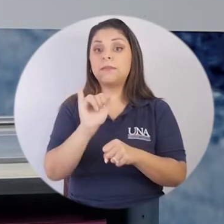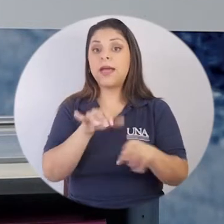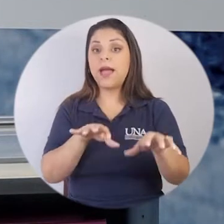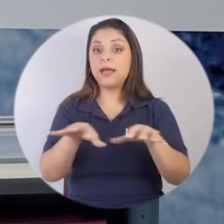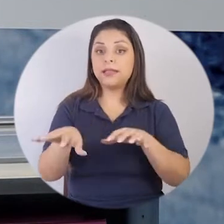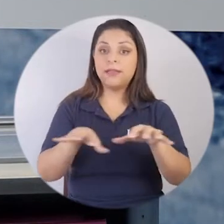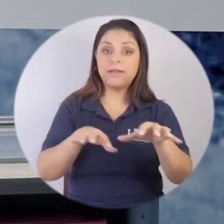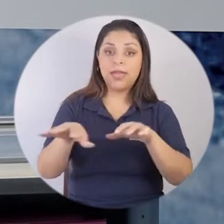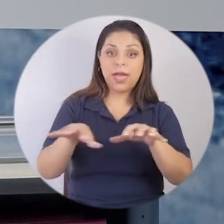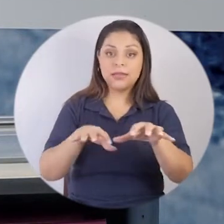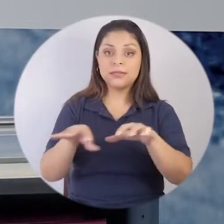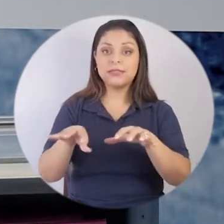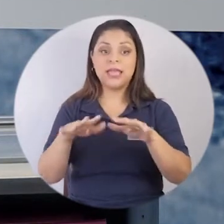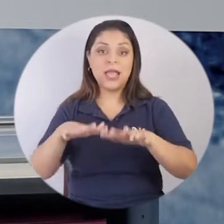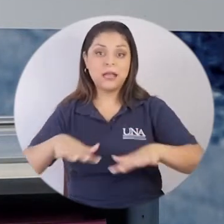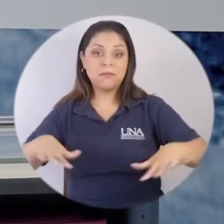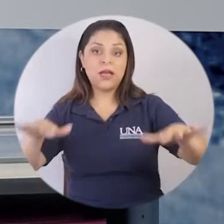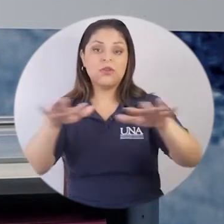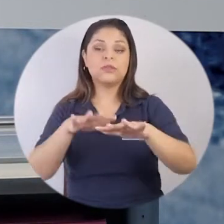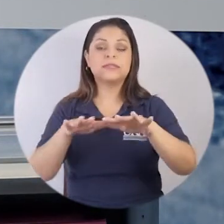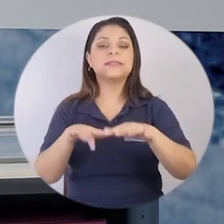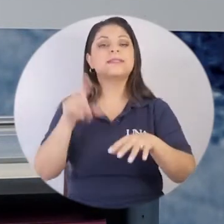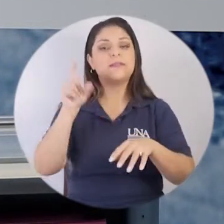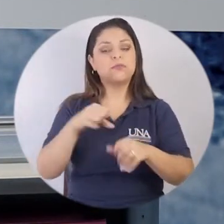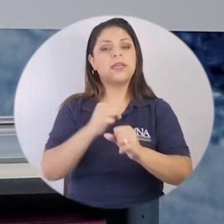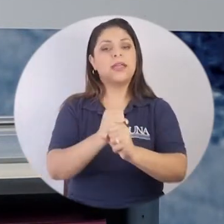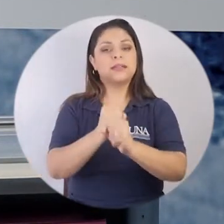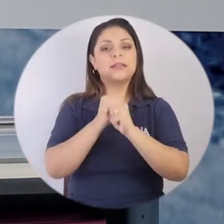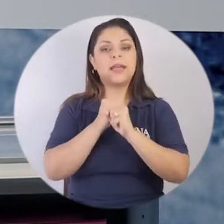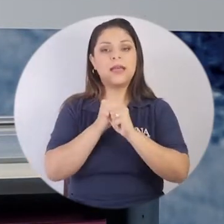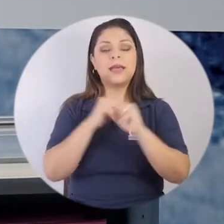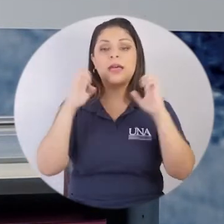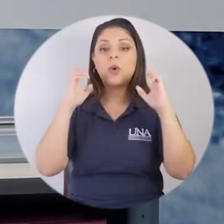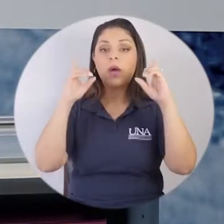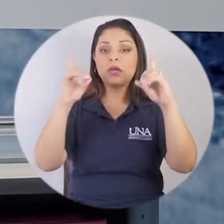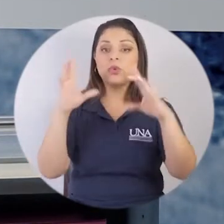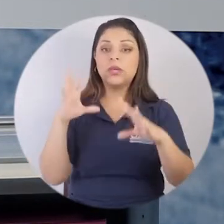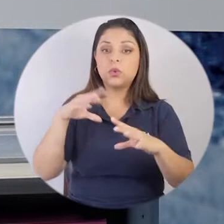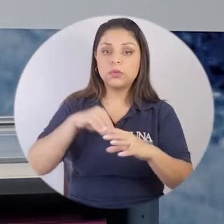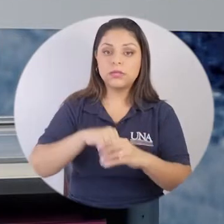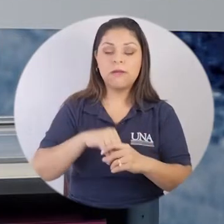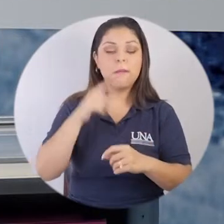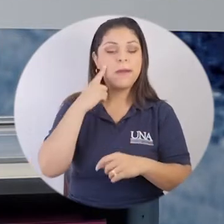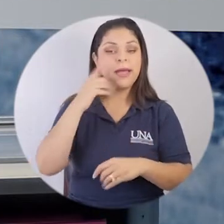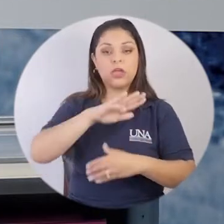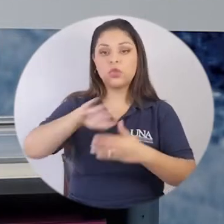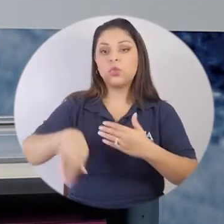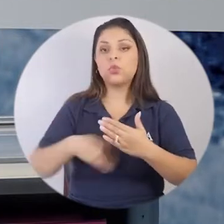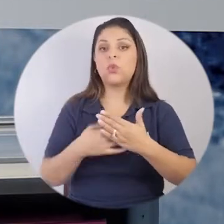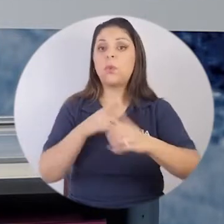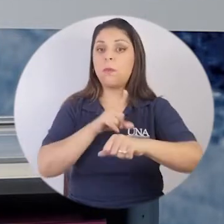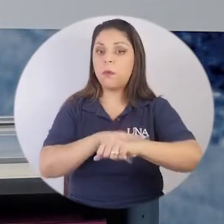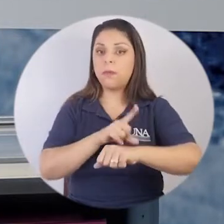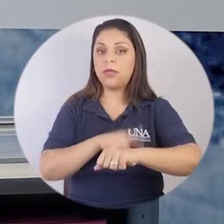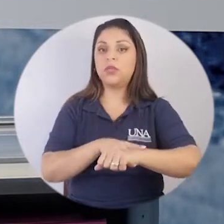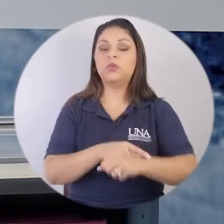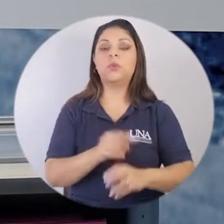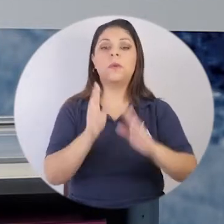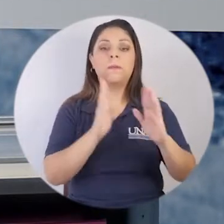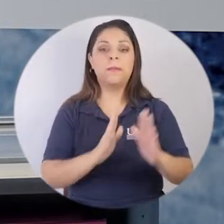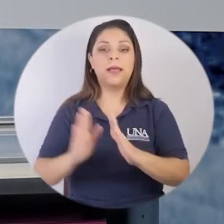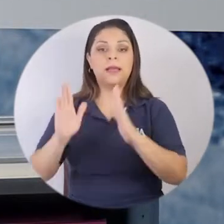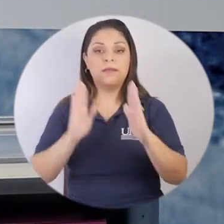esas diferentes actividades, habría que pensar, ¿verdad? O tener muy clara esa visión de una educación inclusiva, ¿verdad? Para que en todo momento, claro, desde